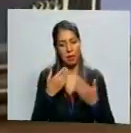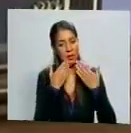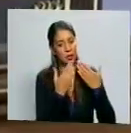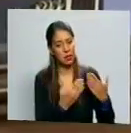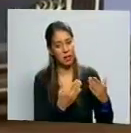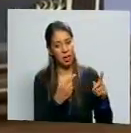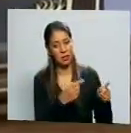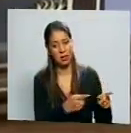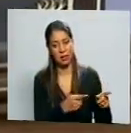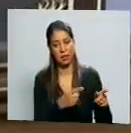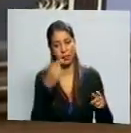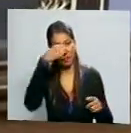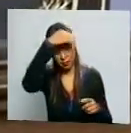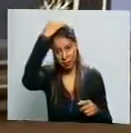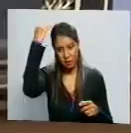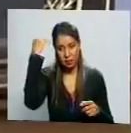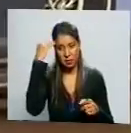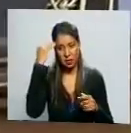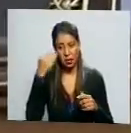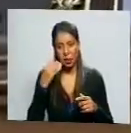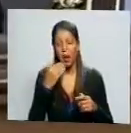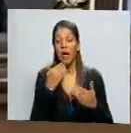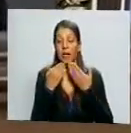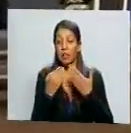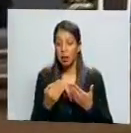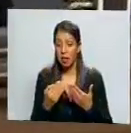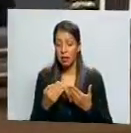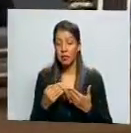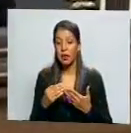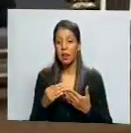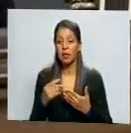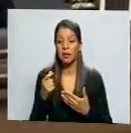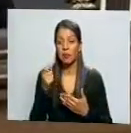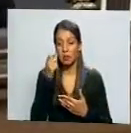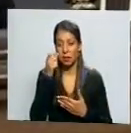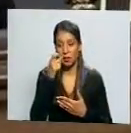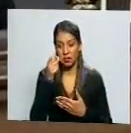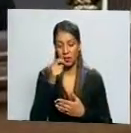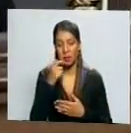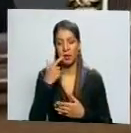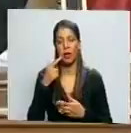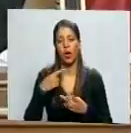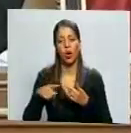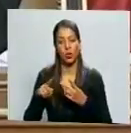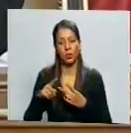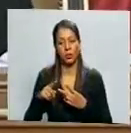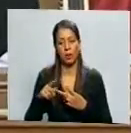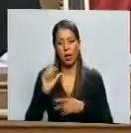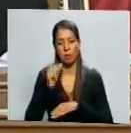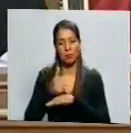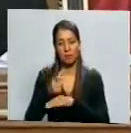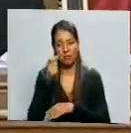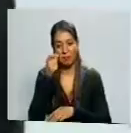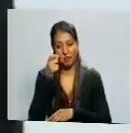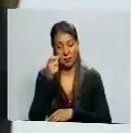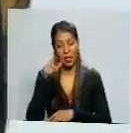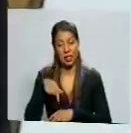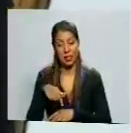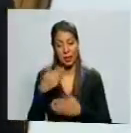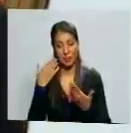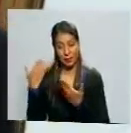en nombre al Procurador General de la República, que también ha estado con nosotros aquí, Reinaldo Muñoz.